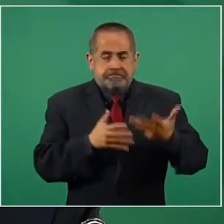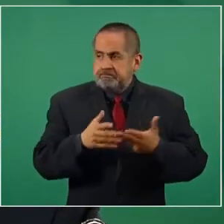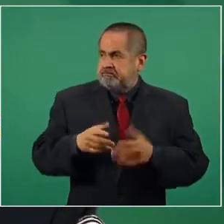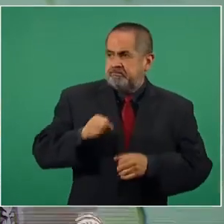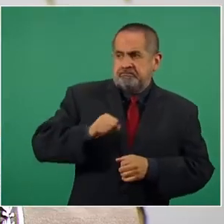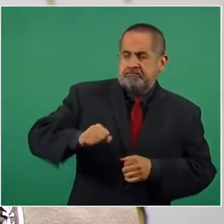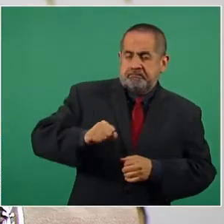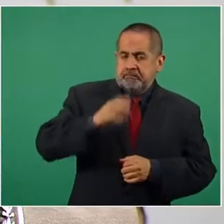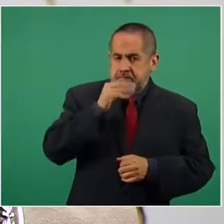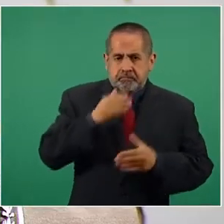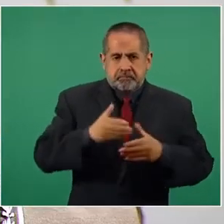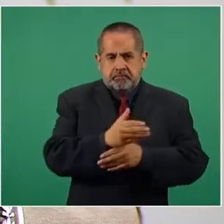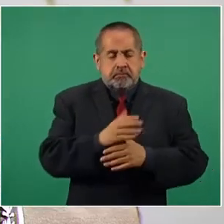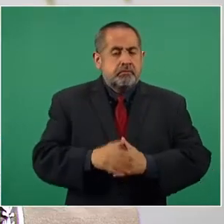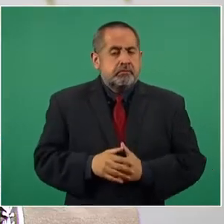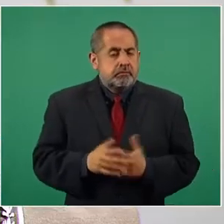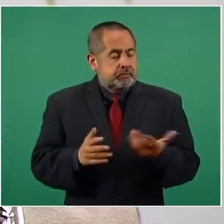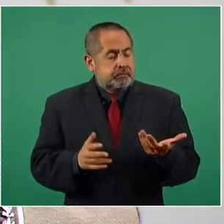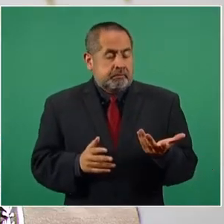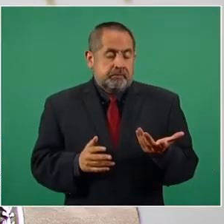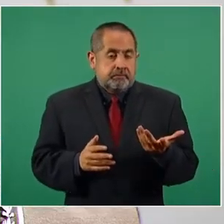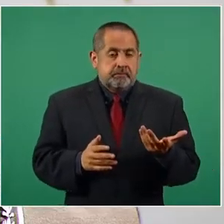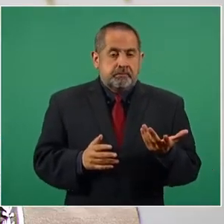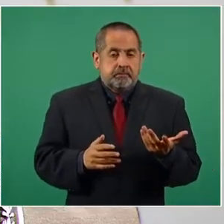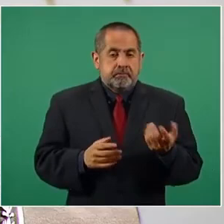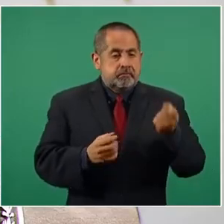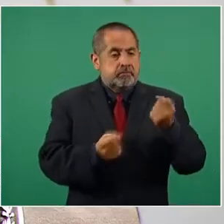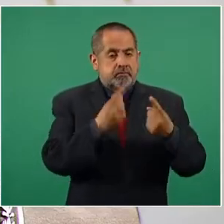no se hizo, una parte